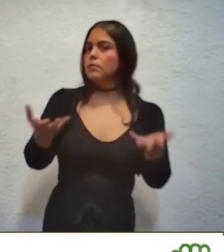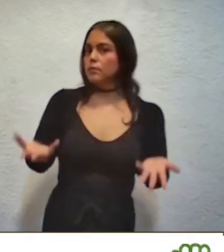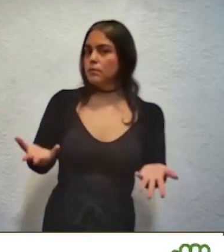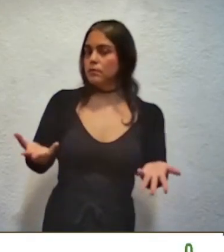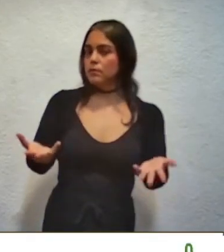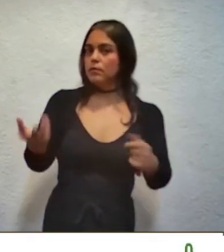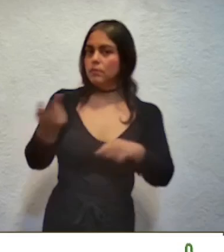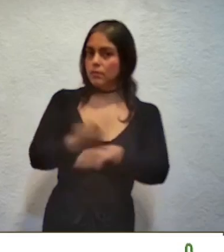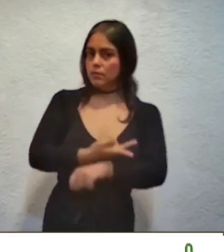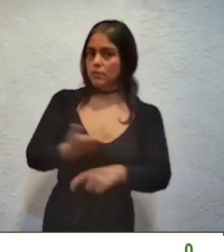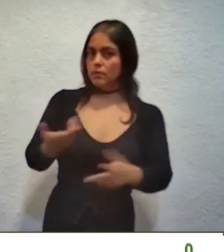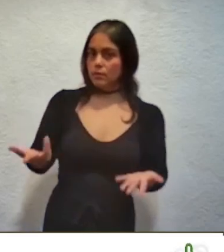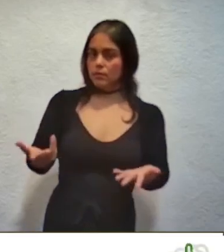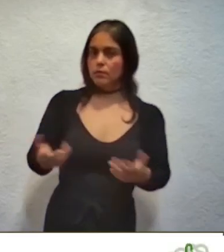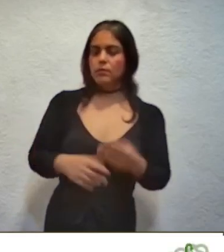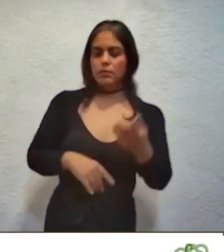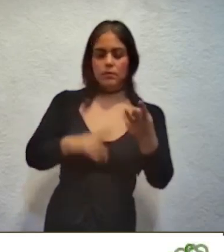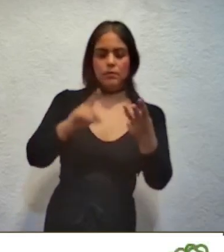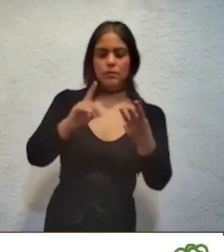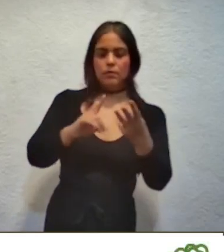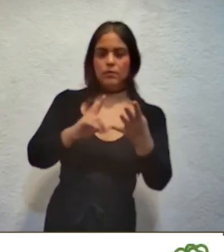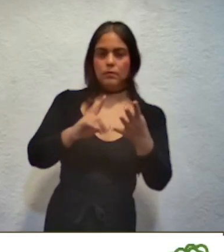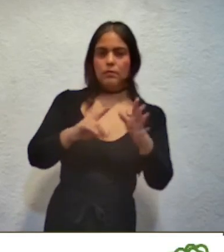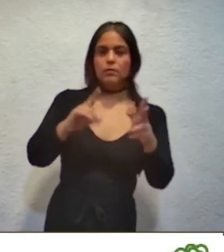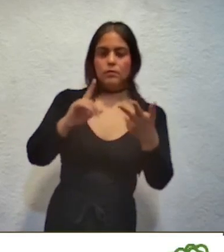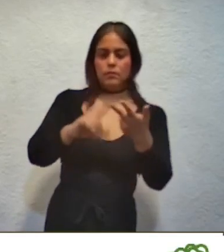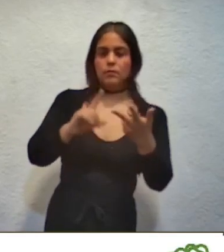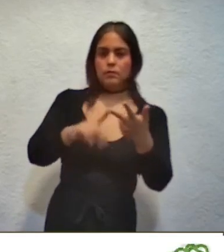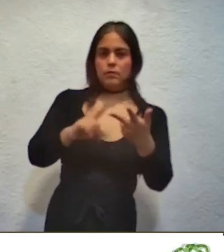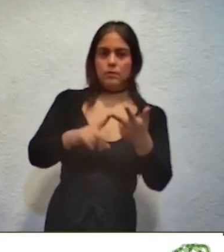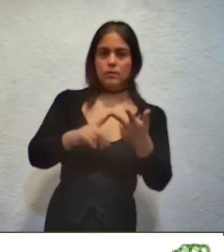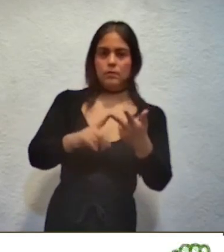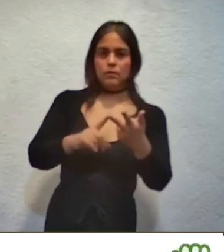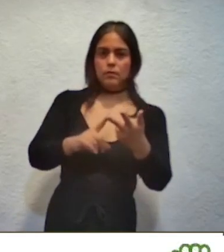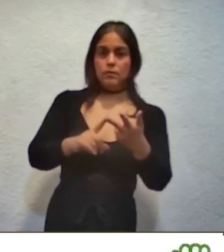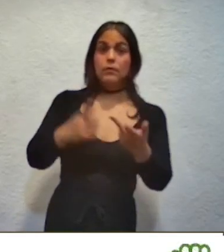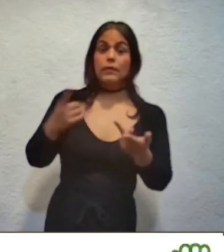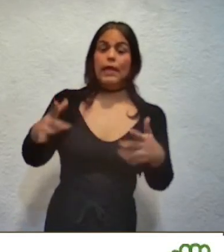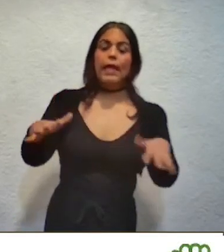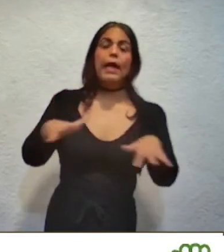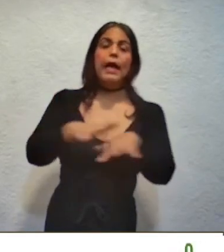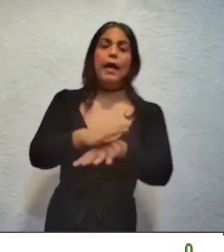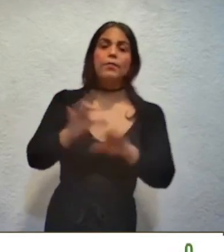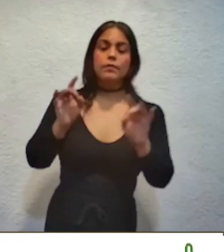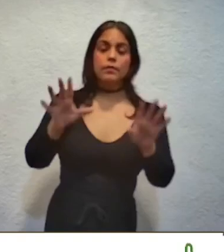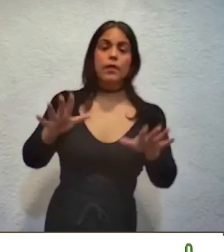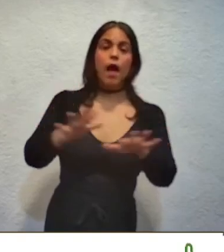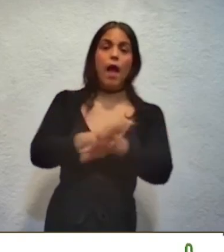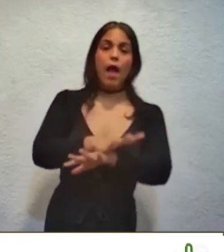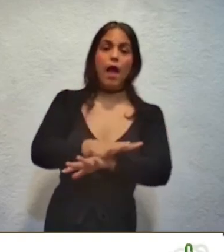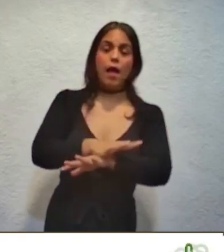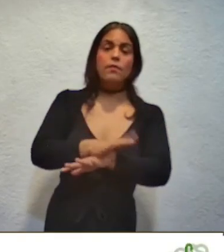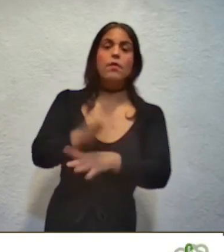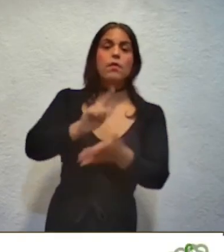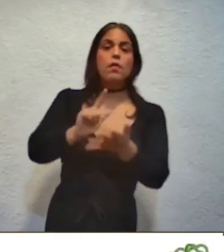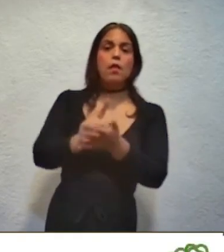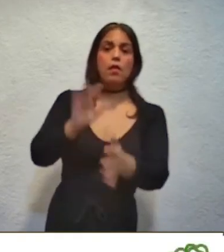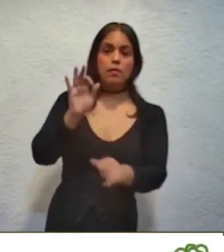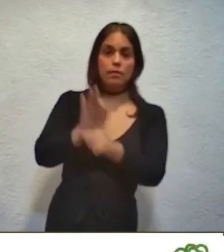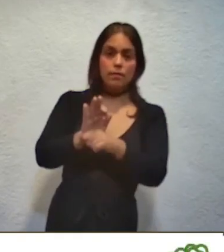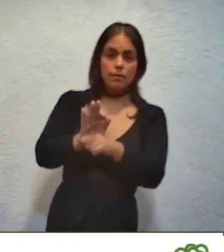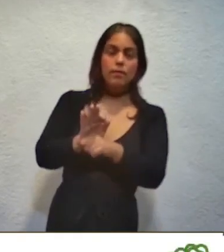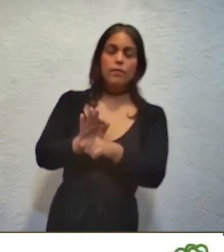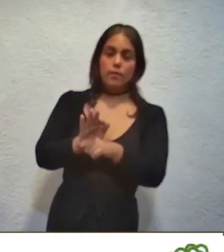ser recurrida. 8. Por lo anterior, en el caso opera un cambio de situación jurídica a partir de la regularización